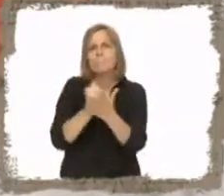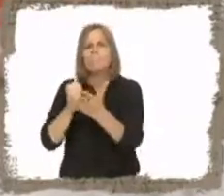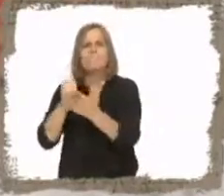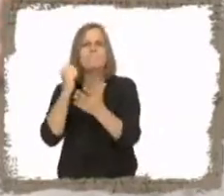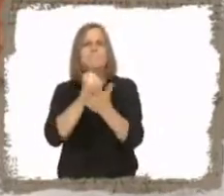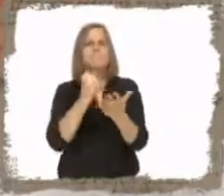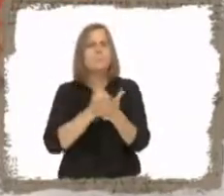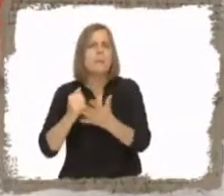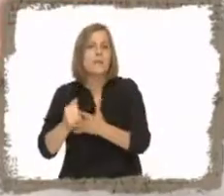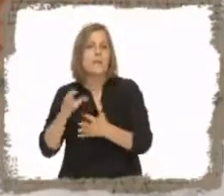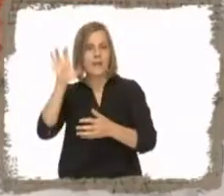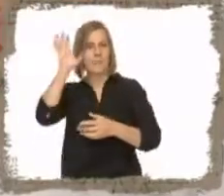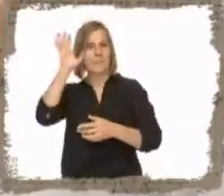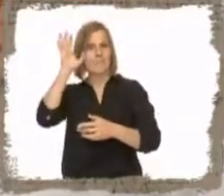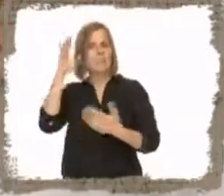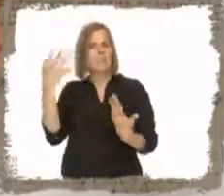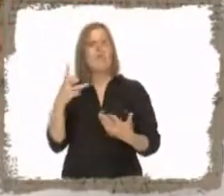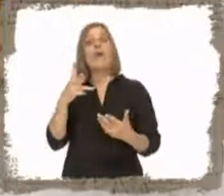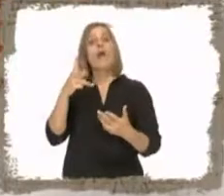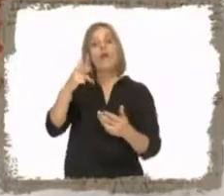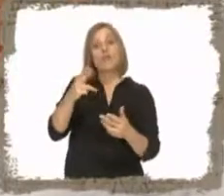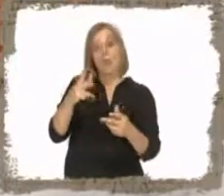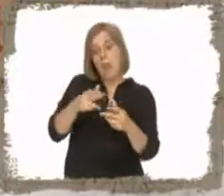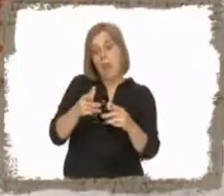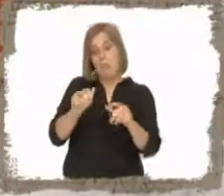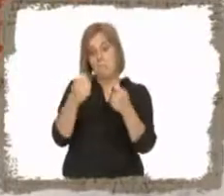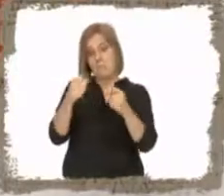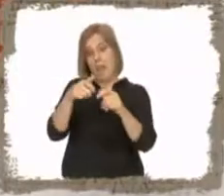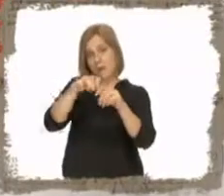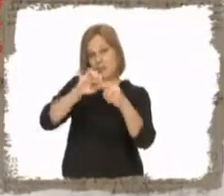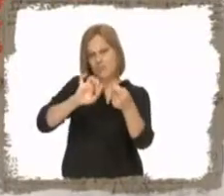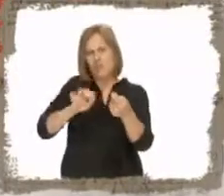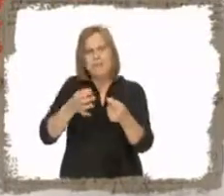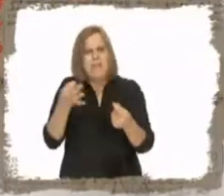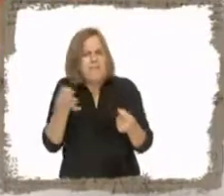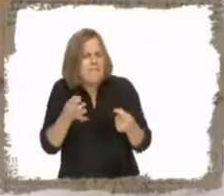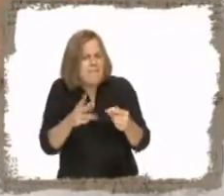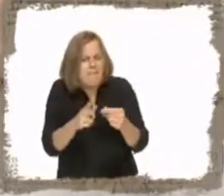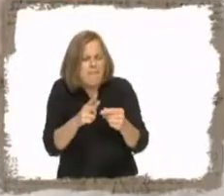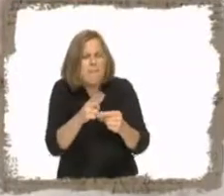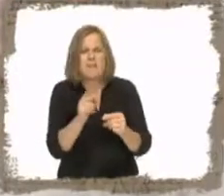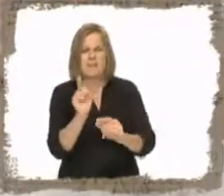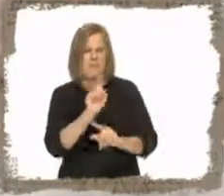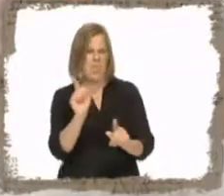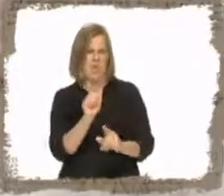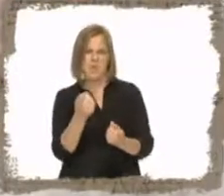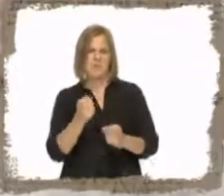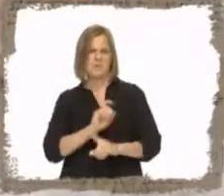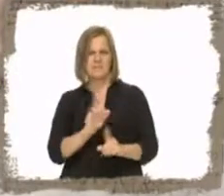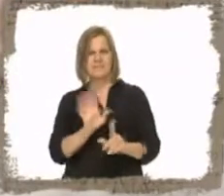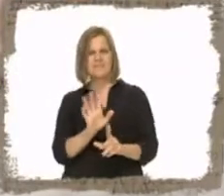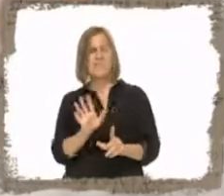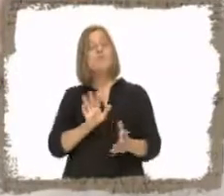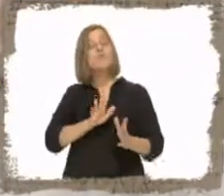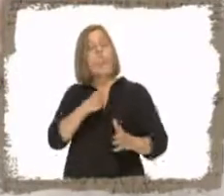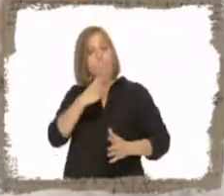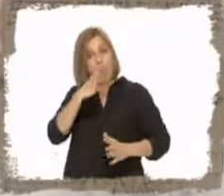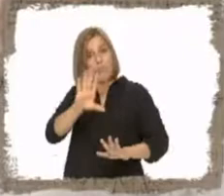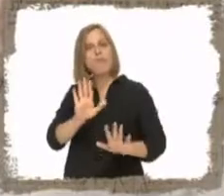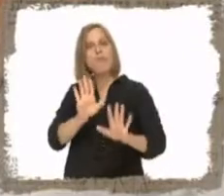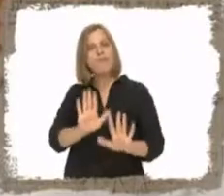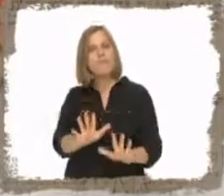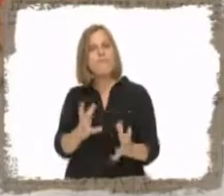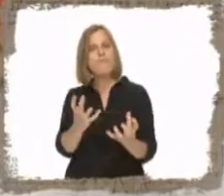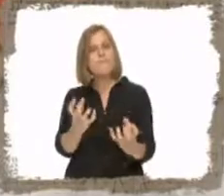empezar a pegar. Acordate que lo podés cortar con las manos y no tiene que quedar perfecto. Por último, dejá secar